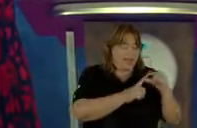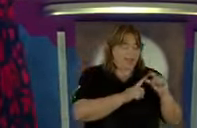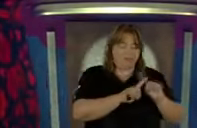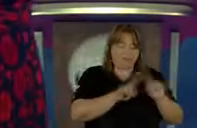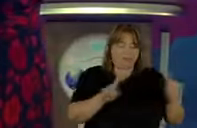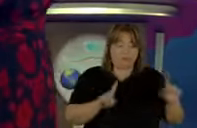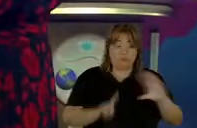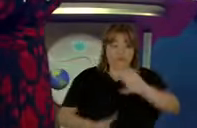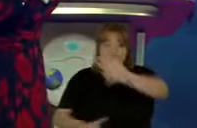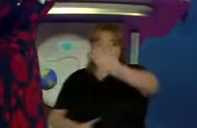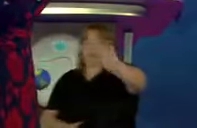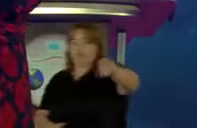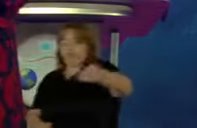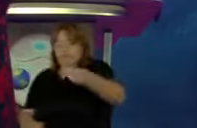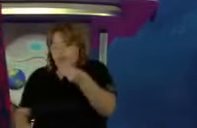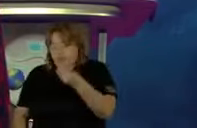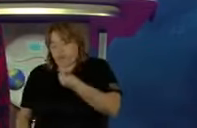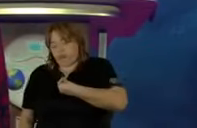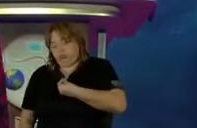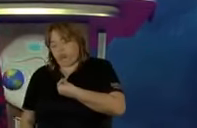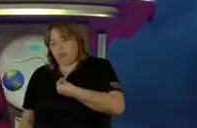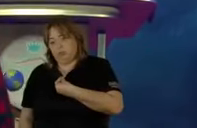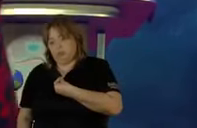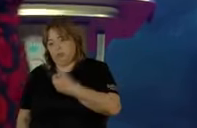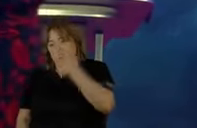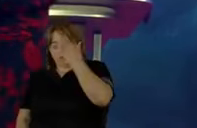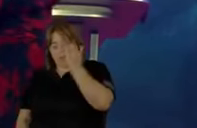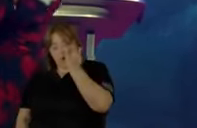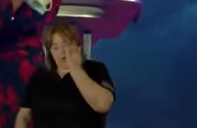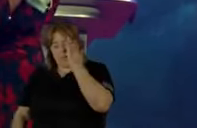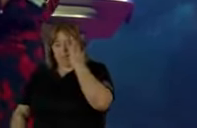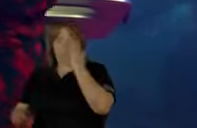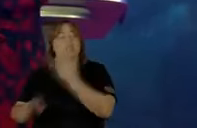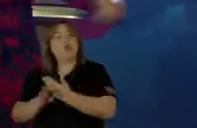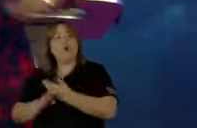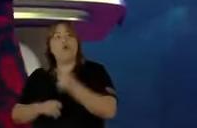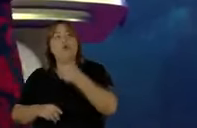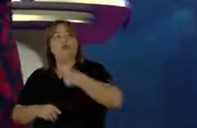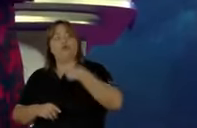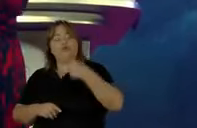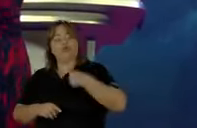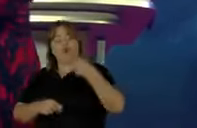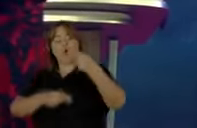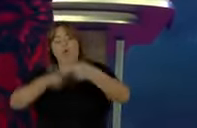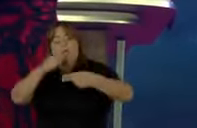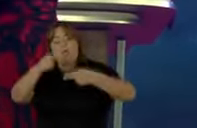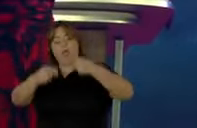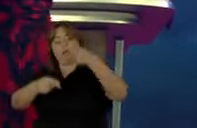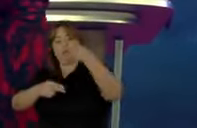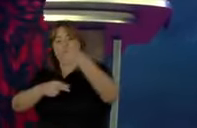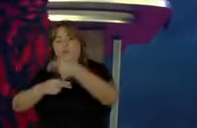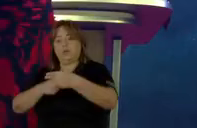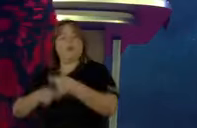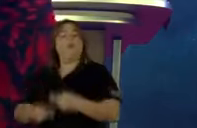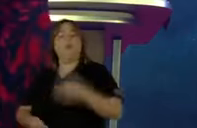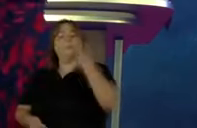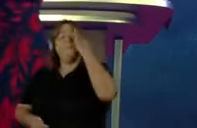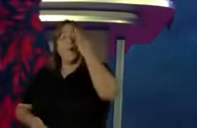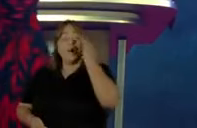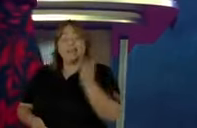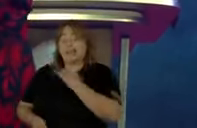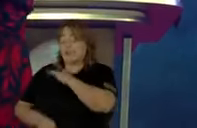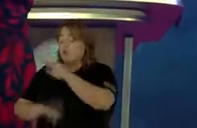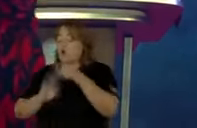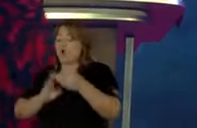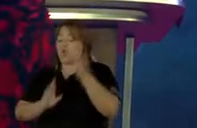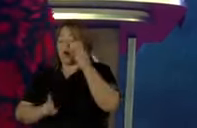apropie de lo que te pertenece? Porque si eres hijo, también eres heredero. Porque todo hijo en el Señor tiene herencia.